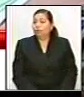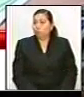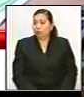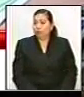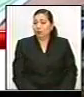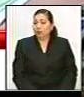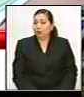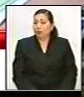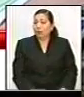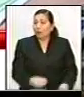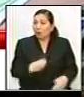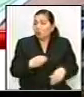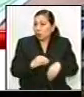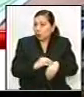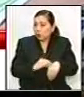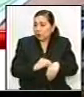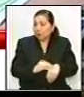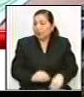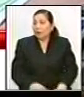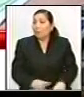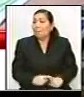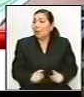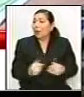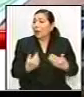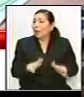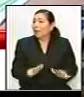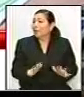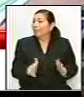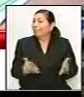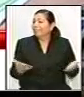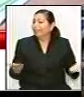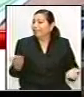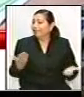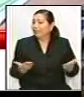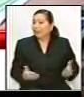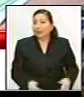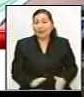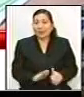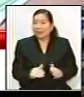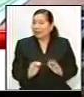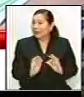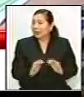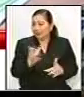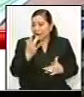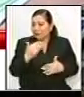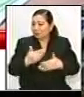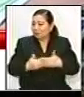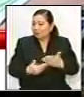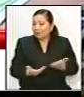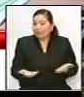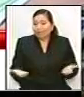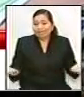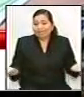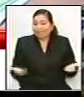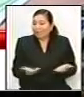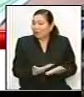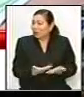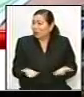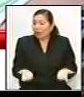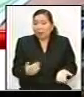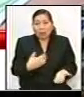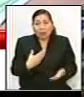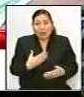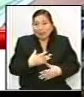tienes tiempo a curarte, le digo. Pero si ya estás ya tope, tu enfermedad ha avanzado demasiado, ya no hay